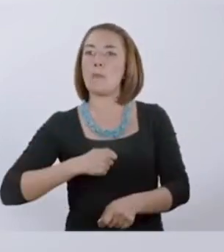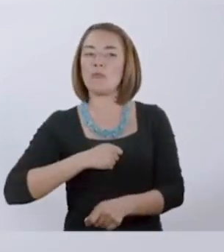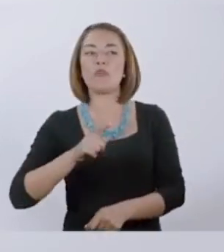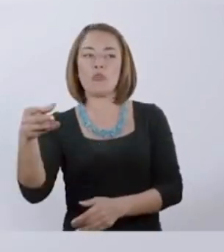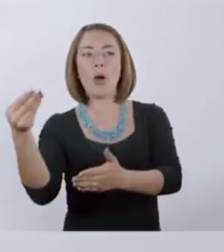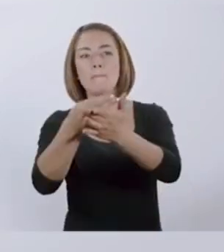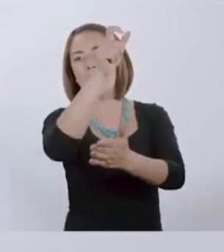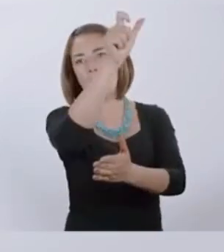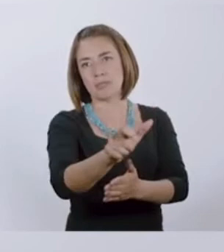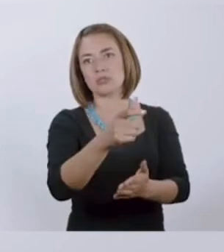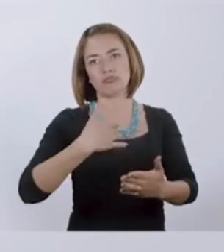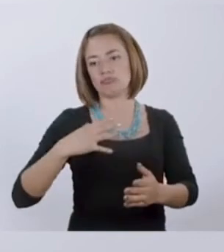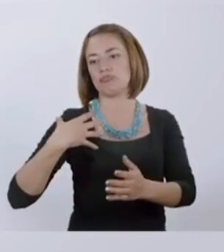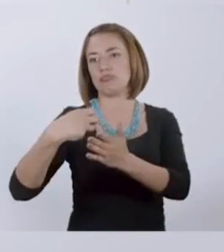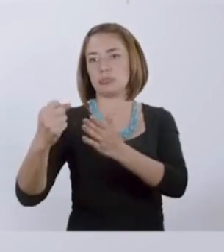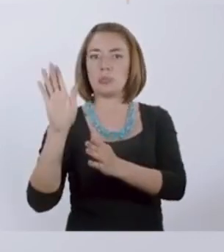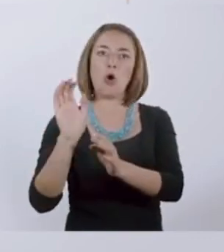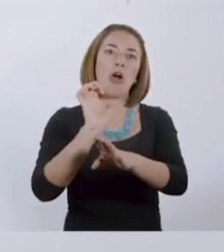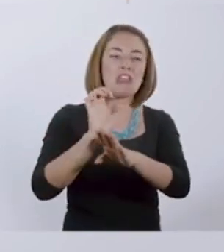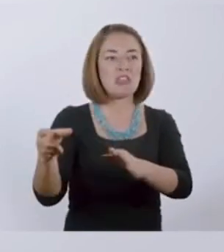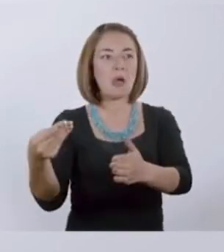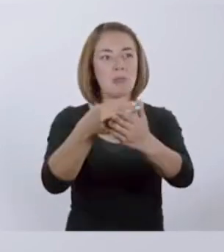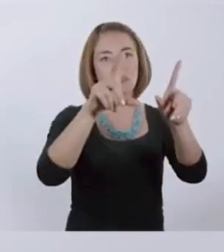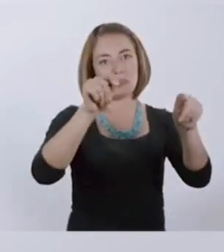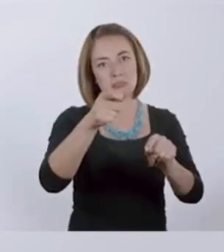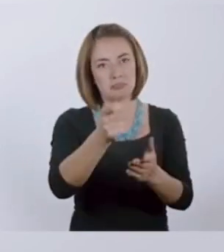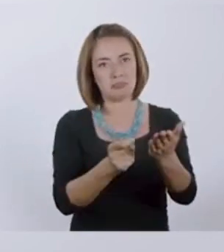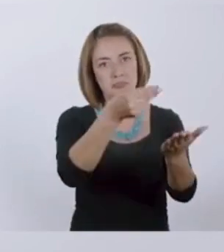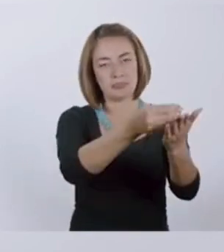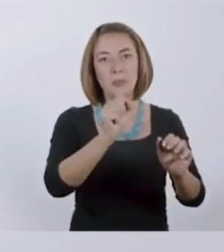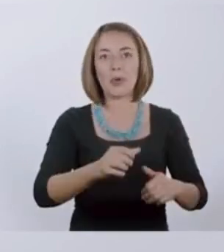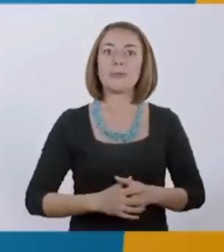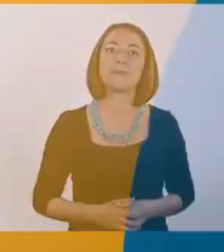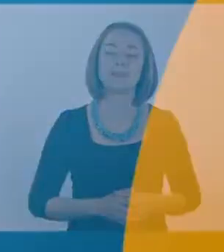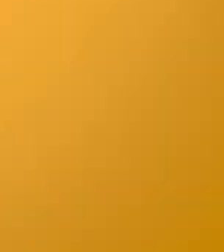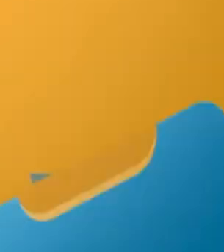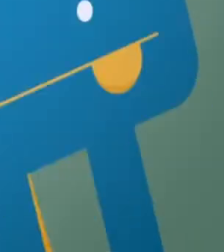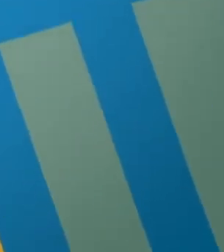ordena a una entidad financiera pagar un monto determinado a otra persona o entidad.